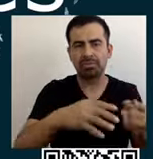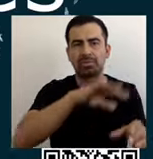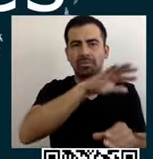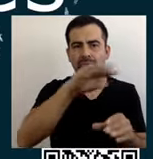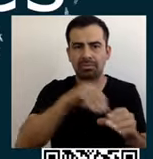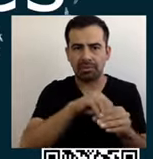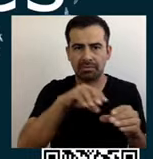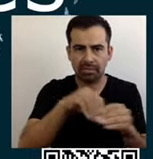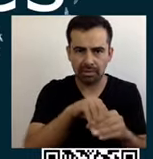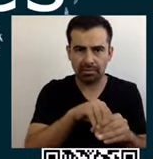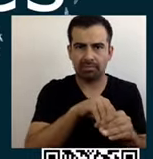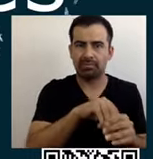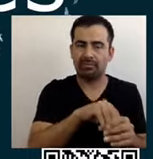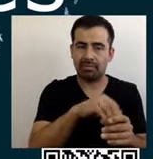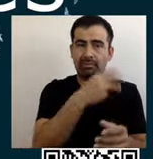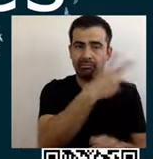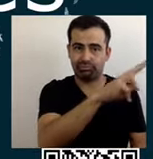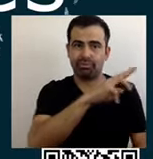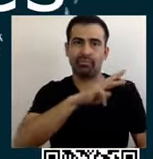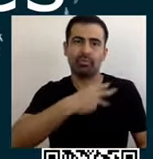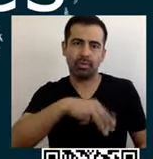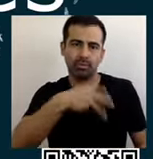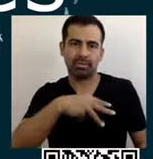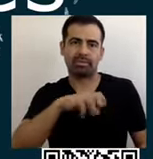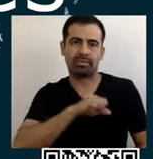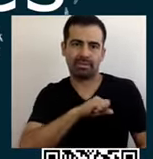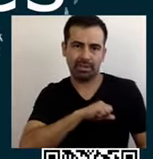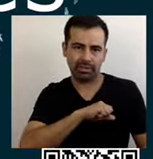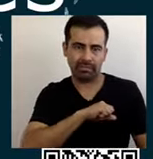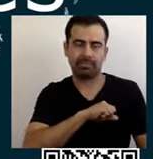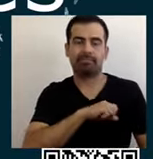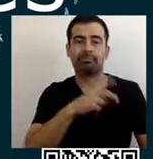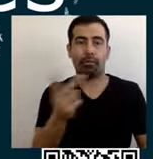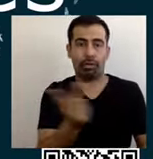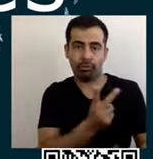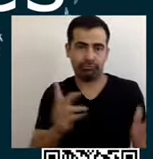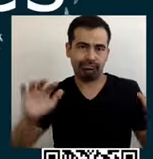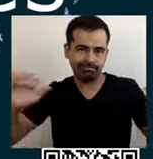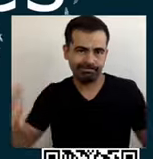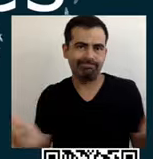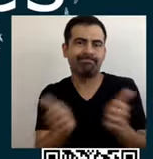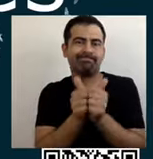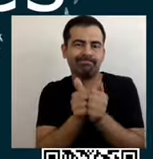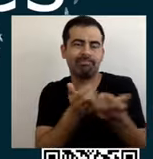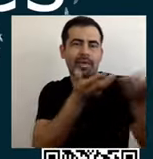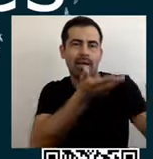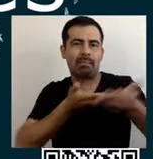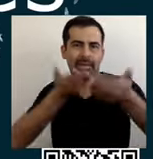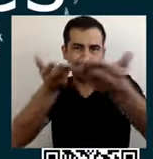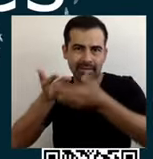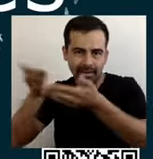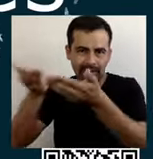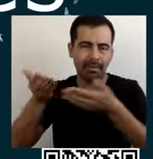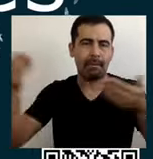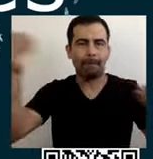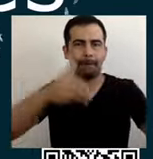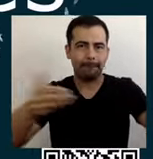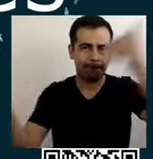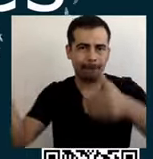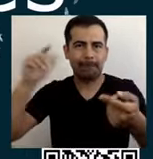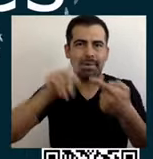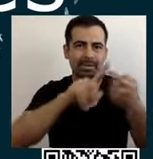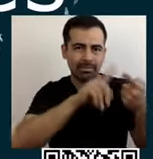y la dirección de vínculo con el medio de la Universidad Academia de Humanismo